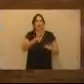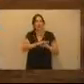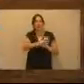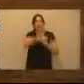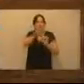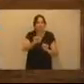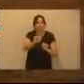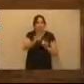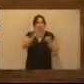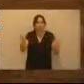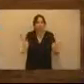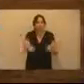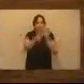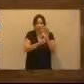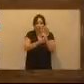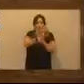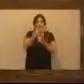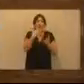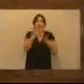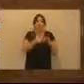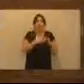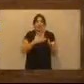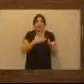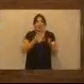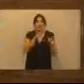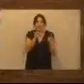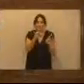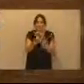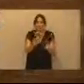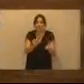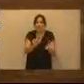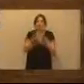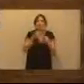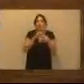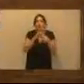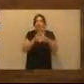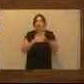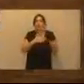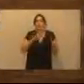difusión, pero en el caso del patrimonio inmaterial al que usted ha hecho referencia, en alusión al patrimonio musical